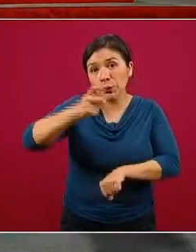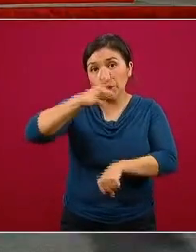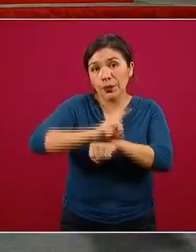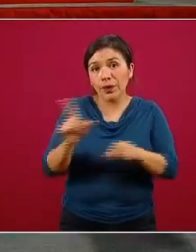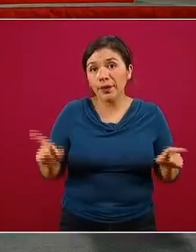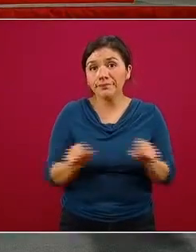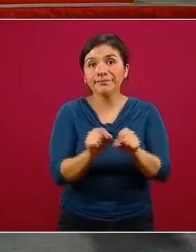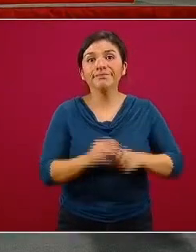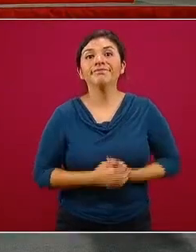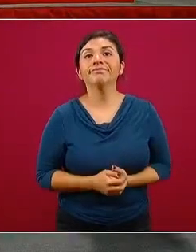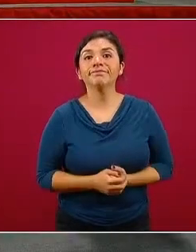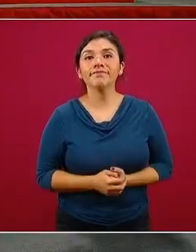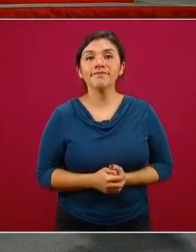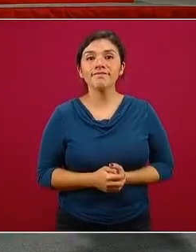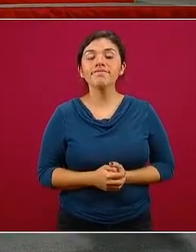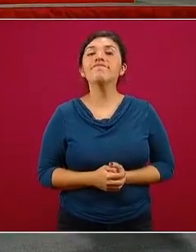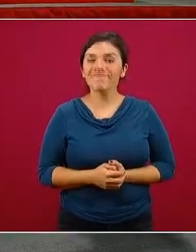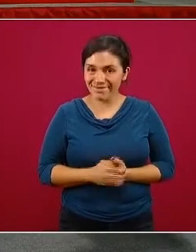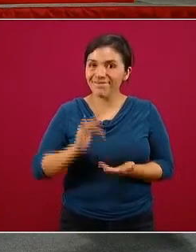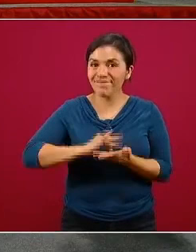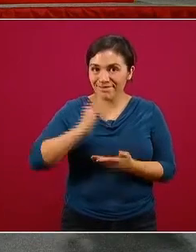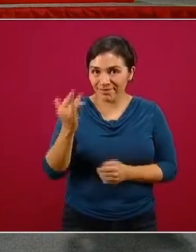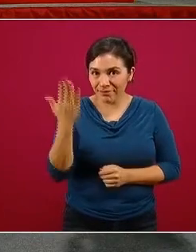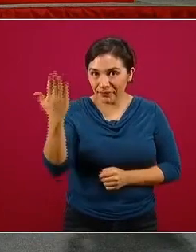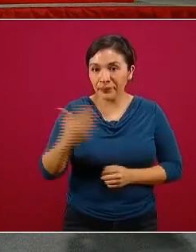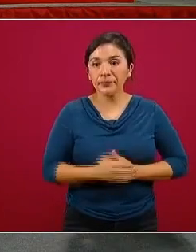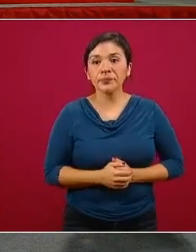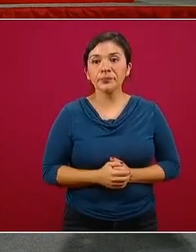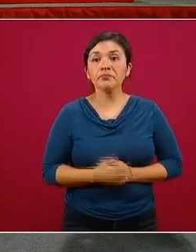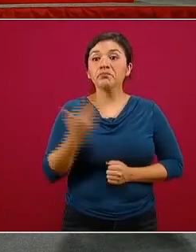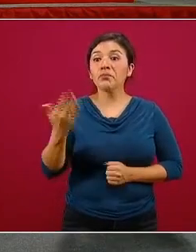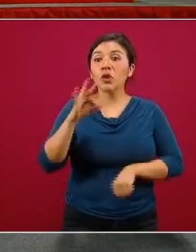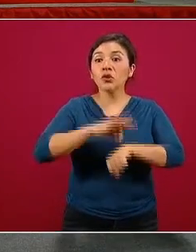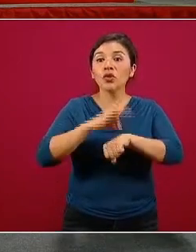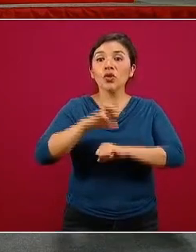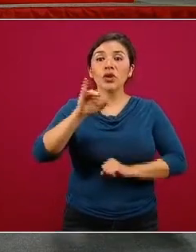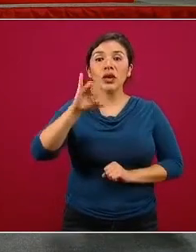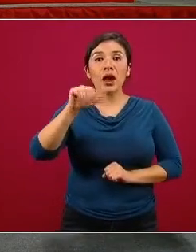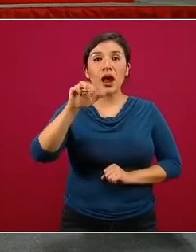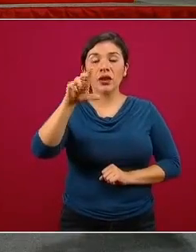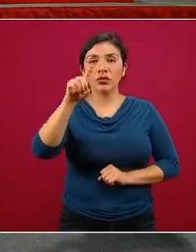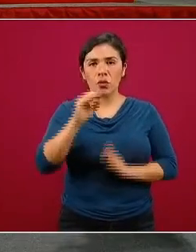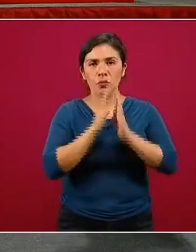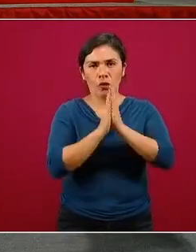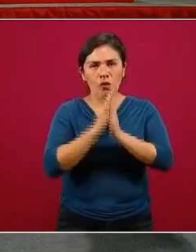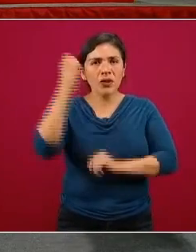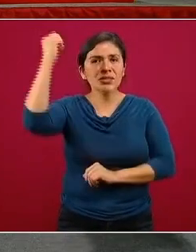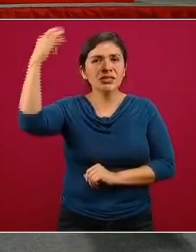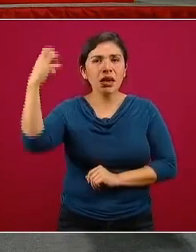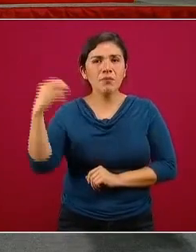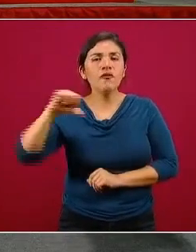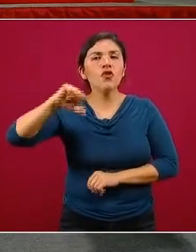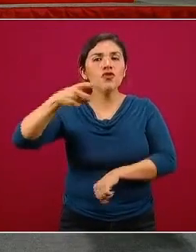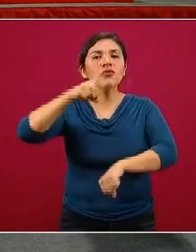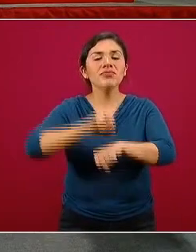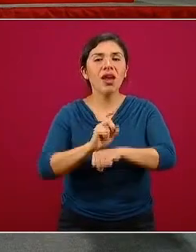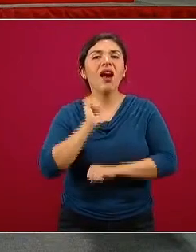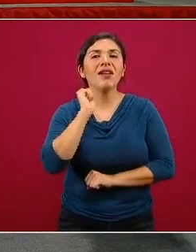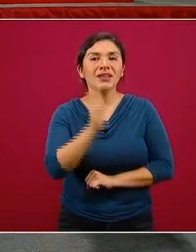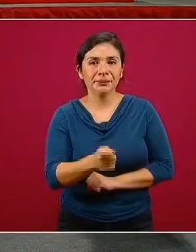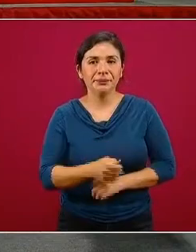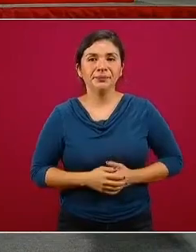de hoy. Gracias, doctora Lomía. Doctor Ricardo Cortés, si nos presenta el semáforo, por favor.